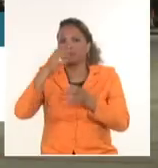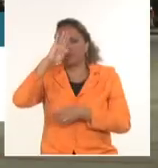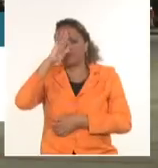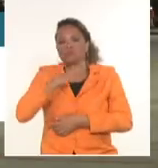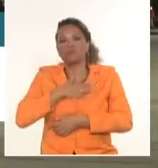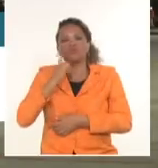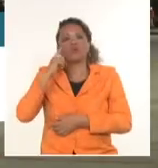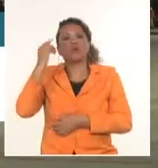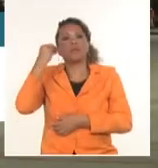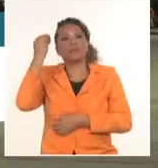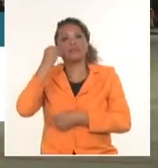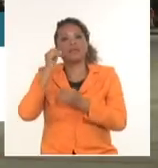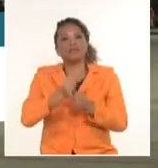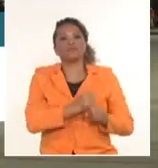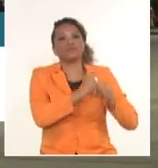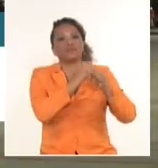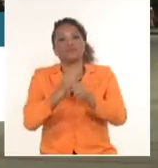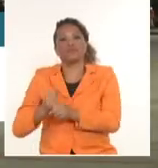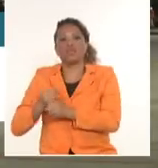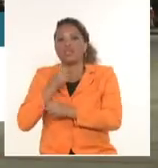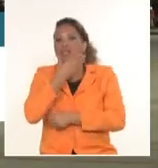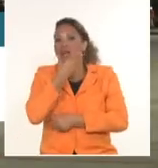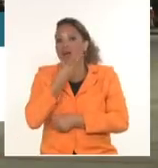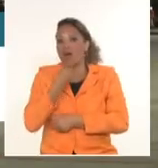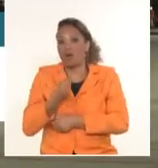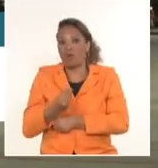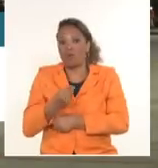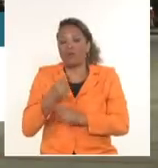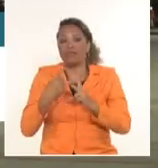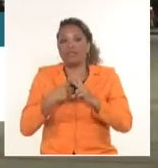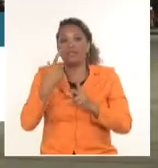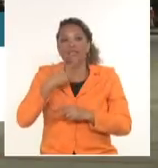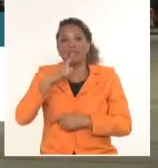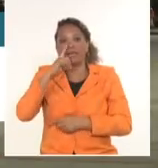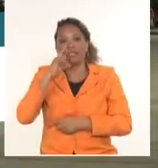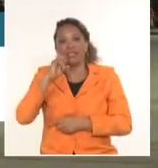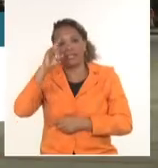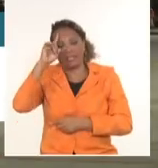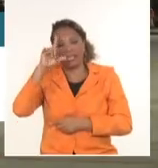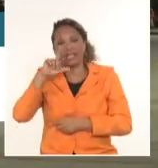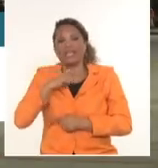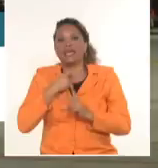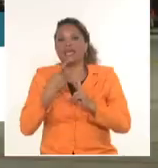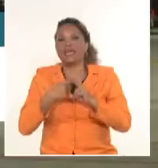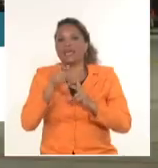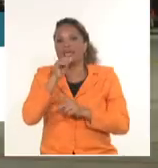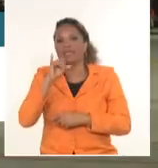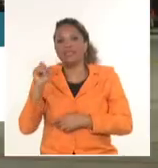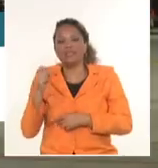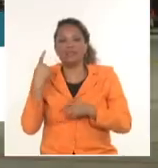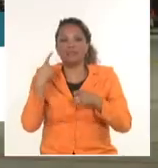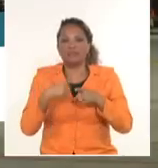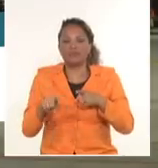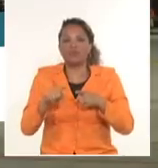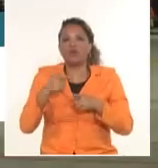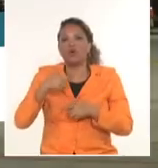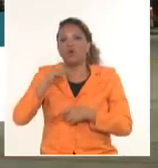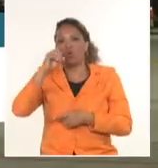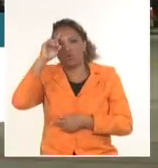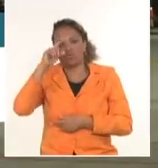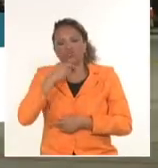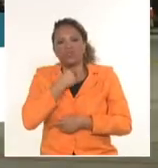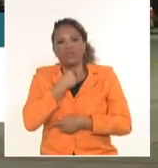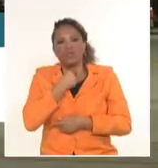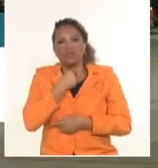las canoístas Yarislady Cirilo y, por supuesto, Ginolis López Francesca. Estoy hablando también de José Ramón Pellier,